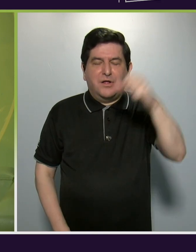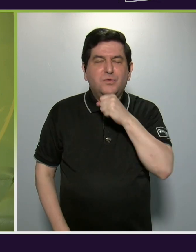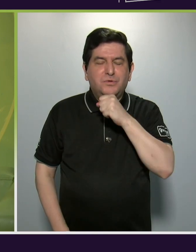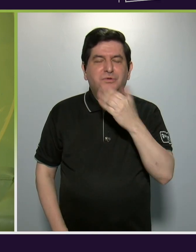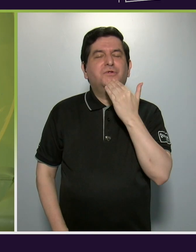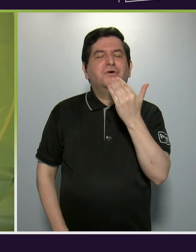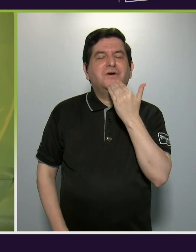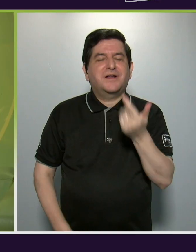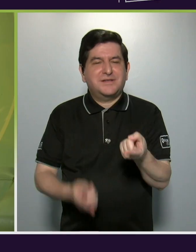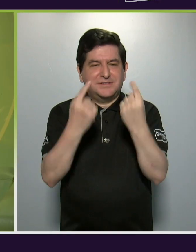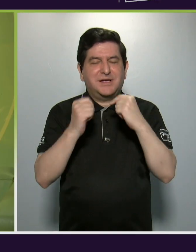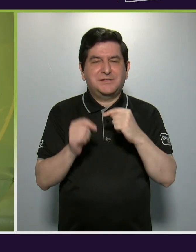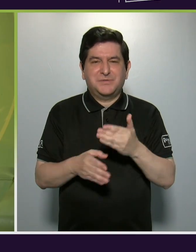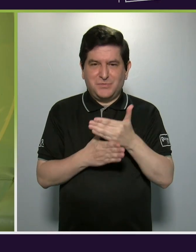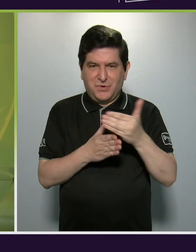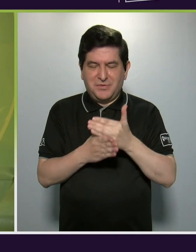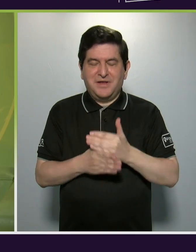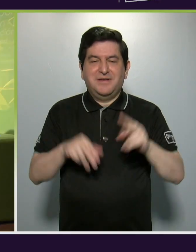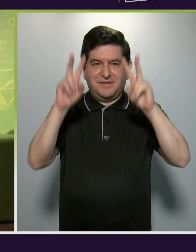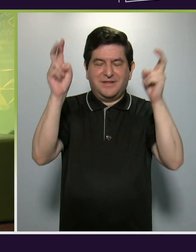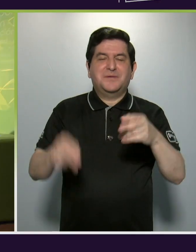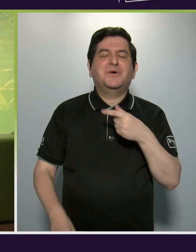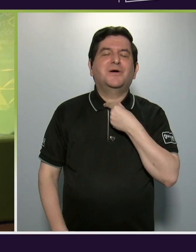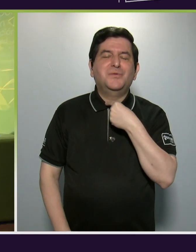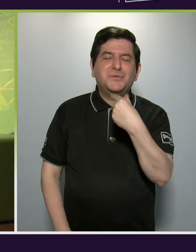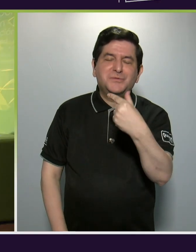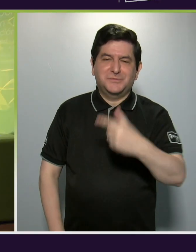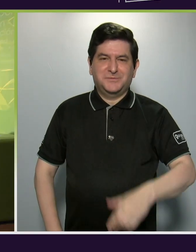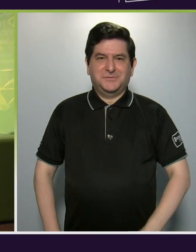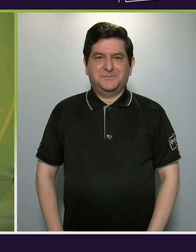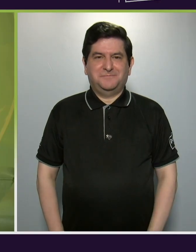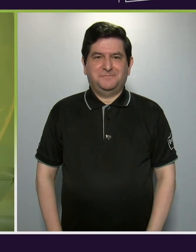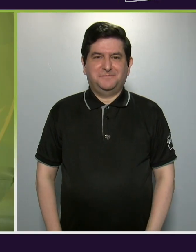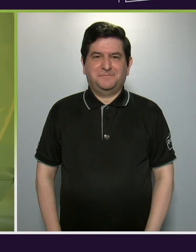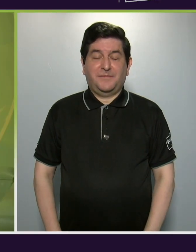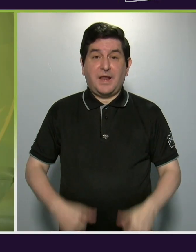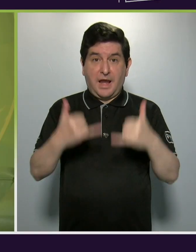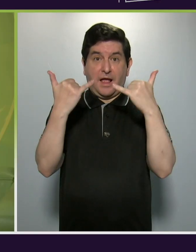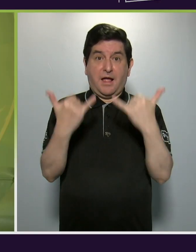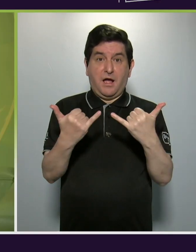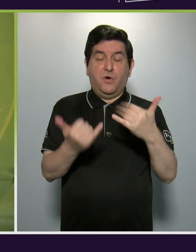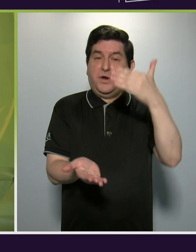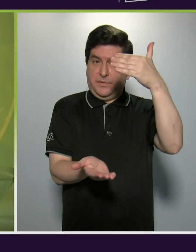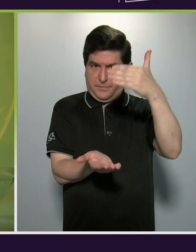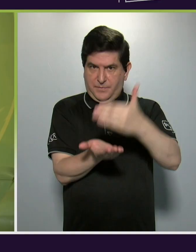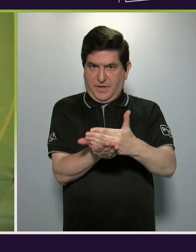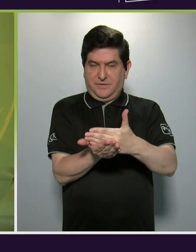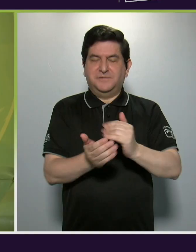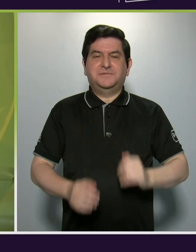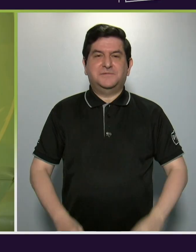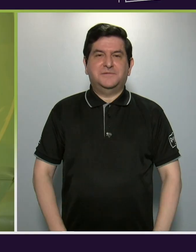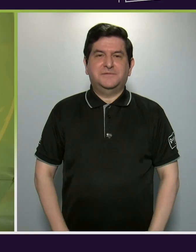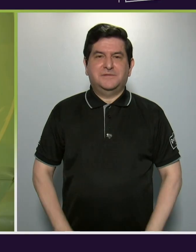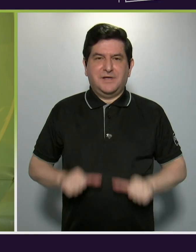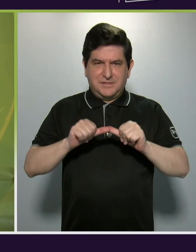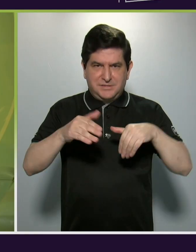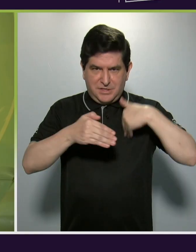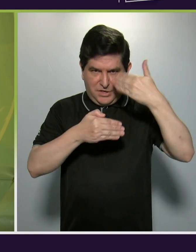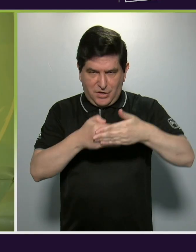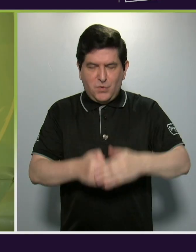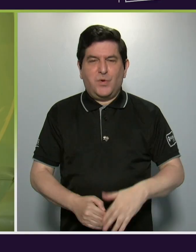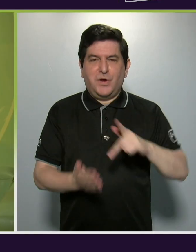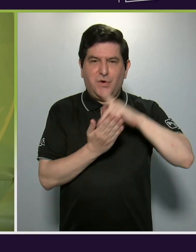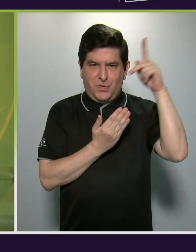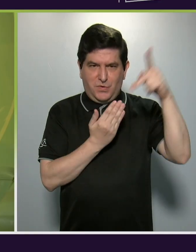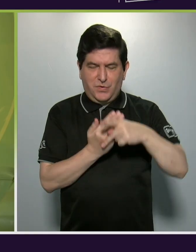Andrea, por venir a compartir con nosotros sobre este tema. No, con todo gusto. Y bueno, ahora vamos a una pausa y pronto volvemos con más del